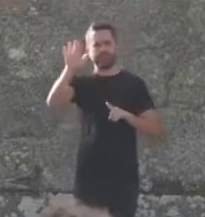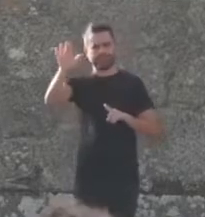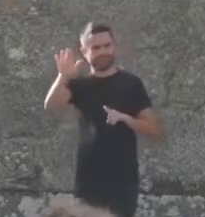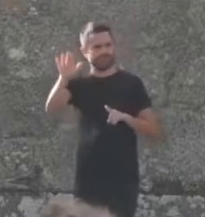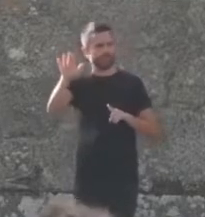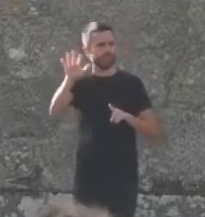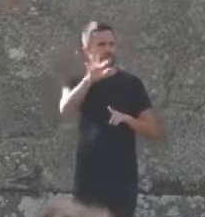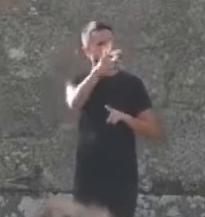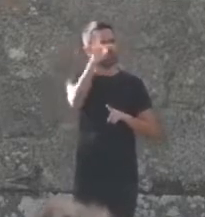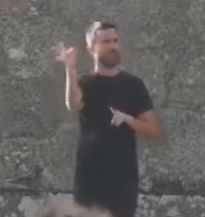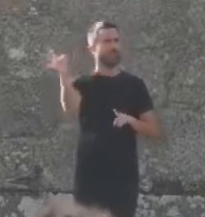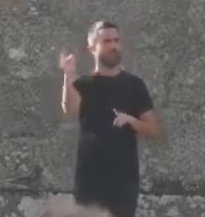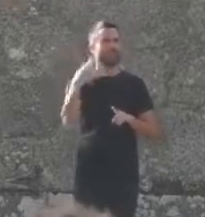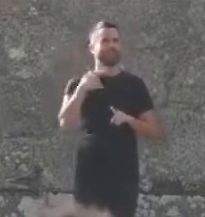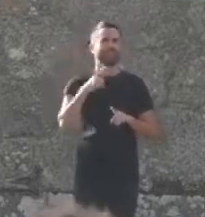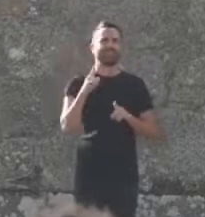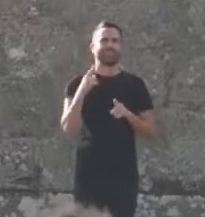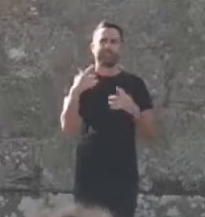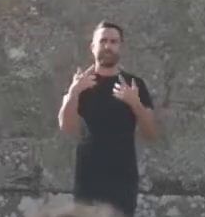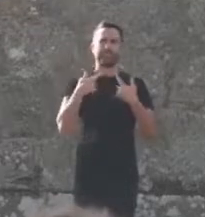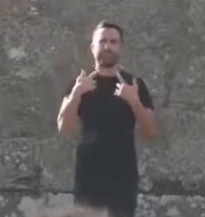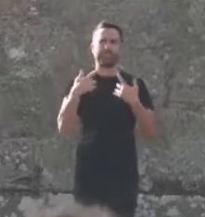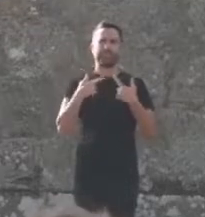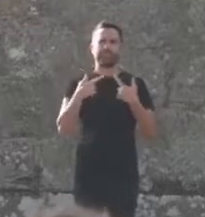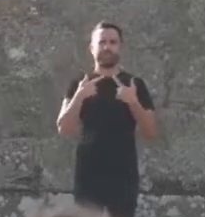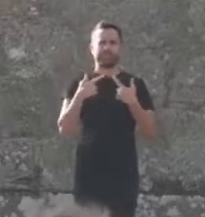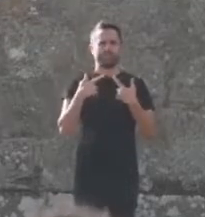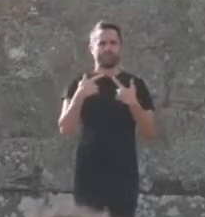victimarios, os asasinos, non? Teñen que